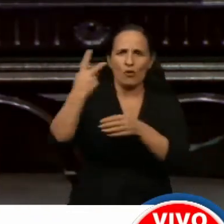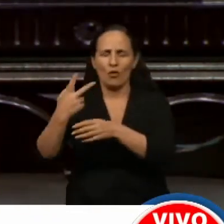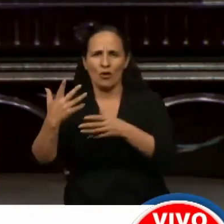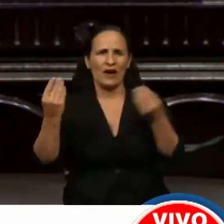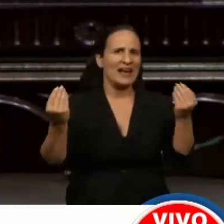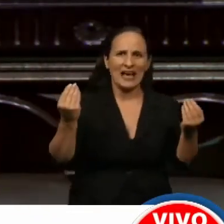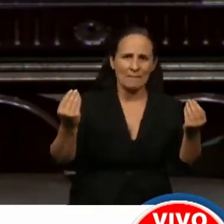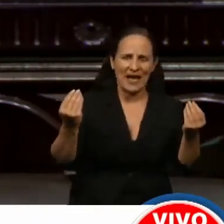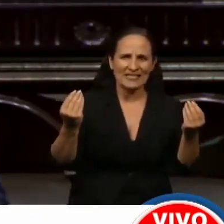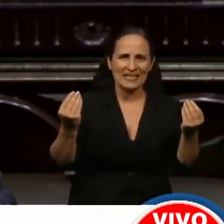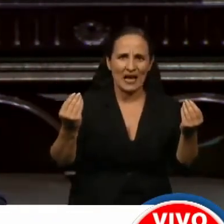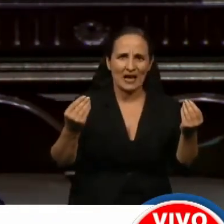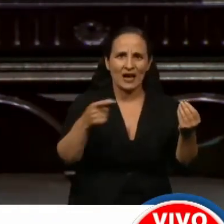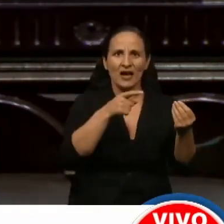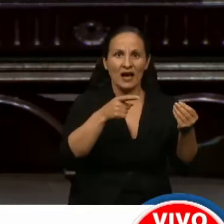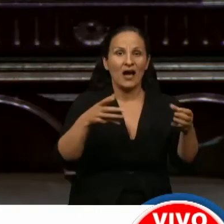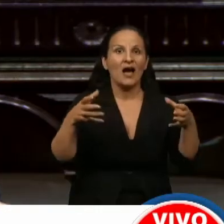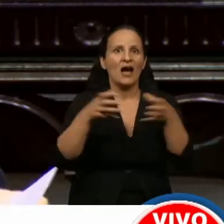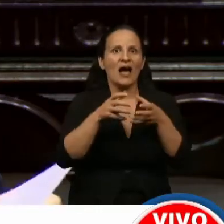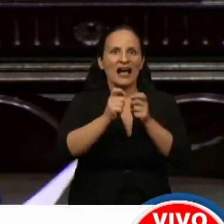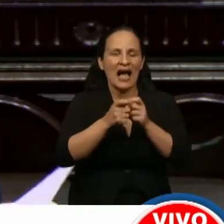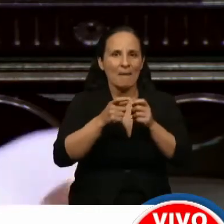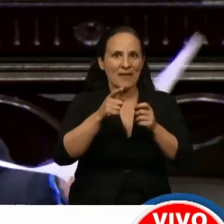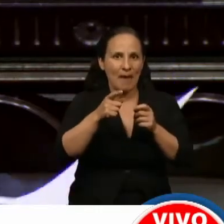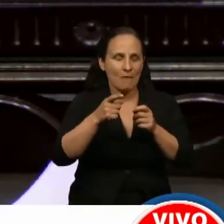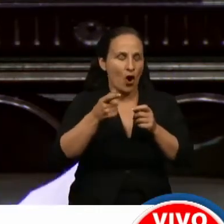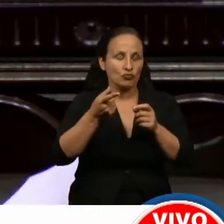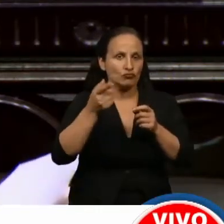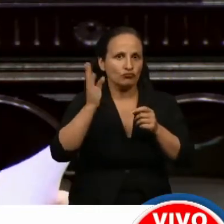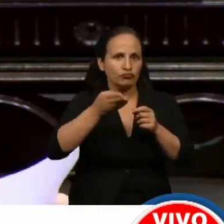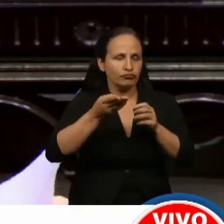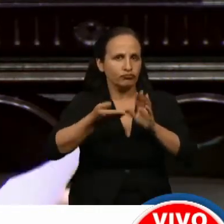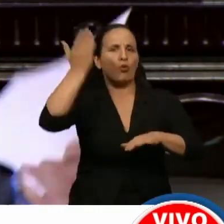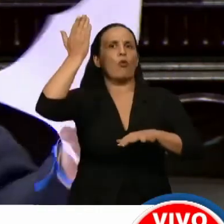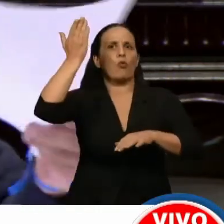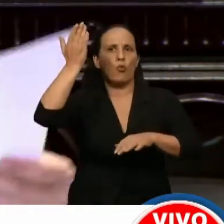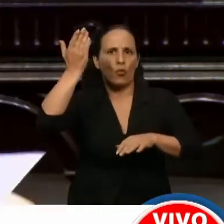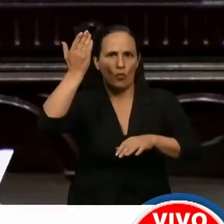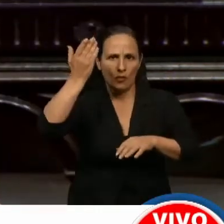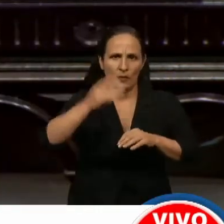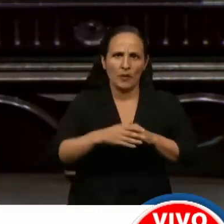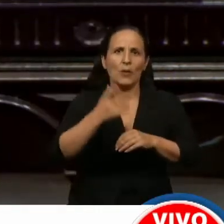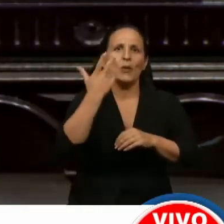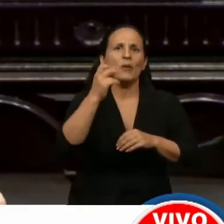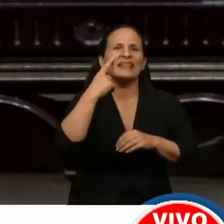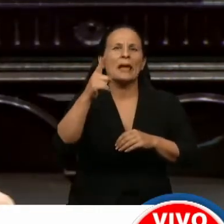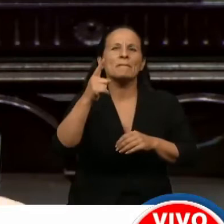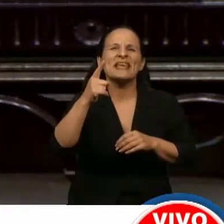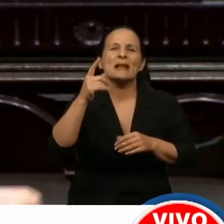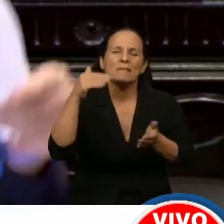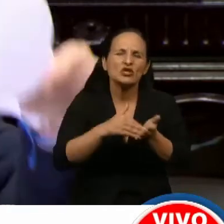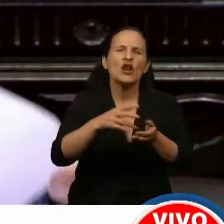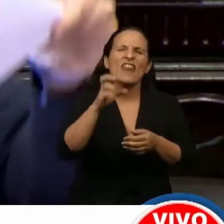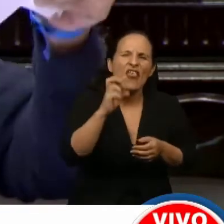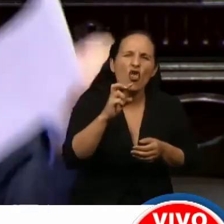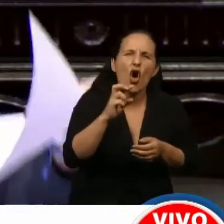muchísimo Cambiemos en la elección. Sube muchísimo Cambiemos en la elección. Perdemos 20 mil millones de dólares los